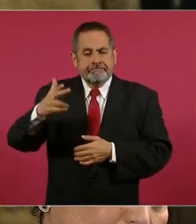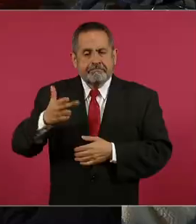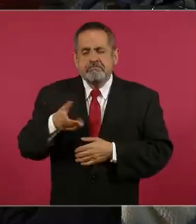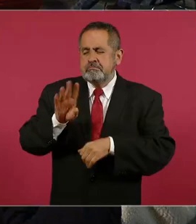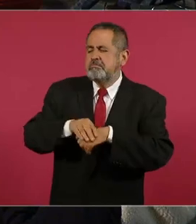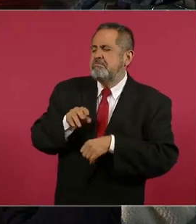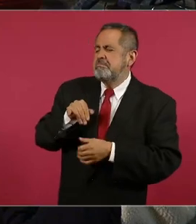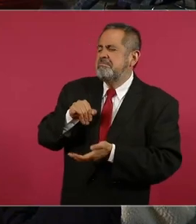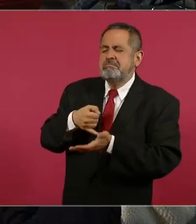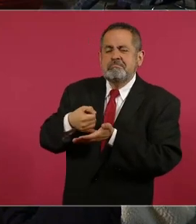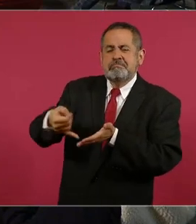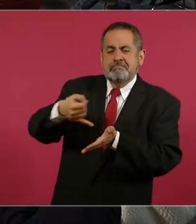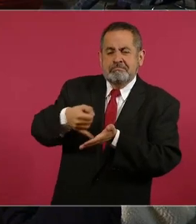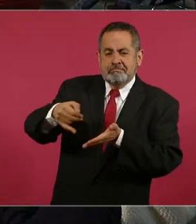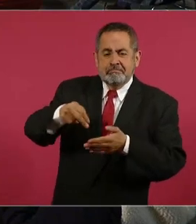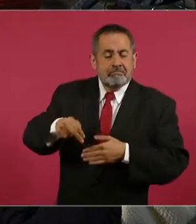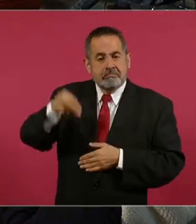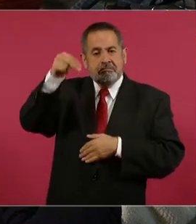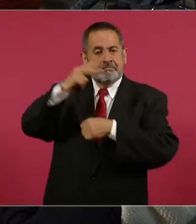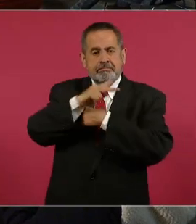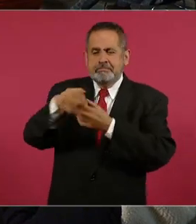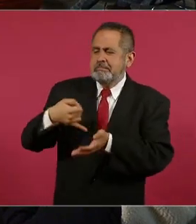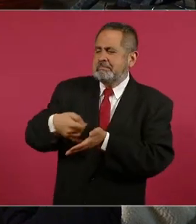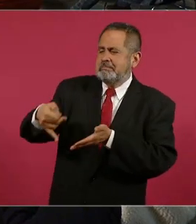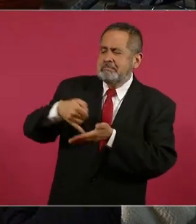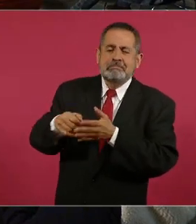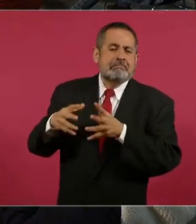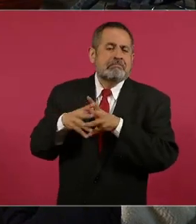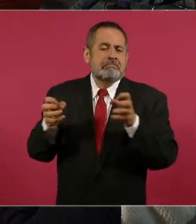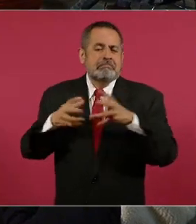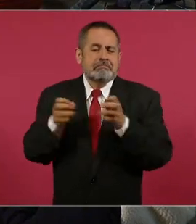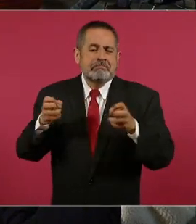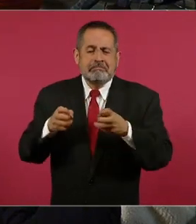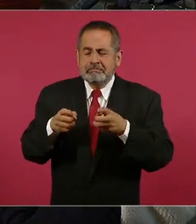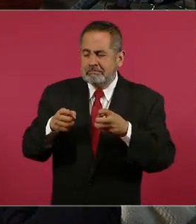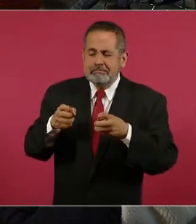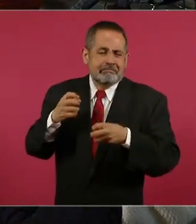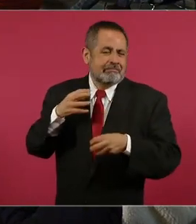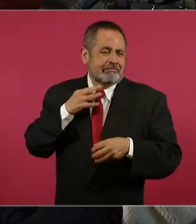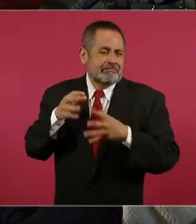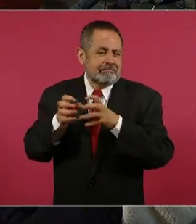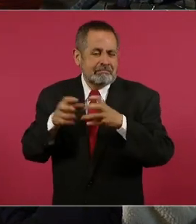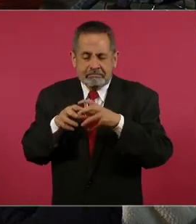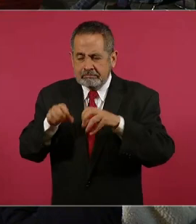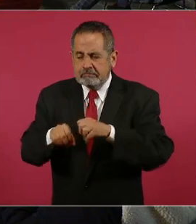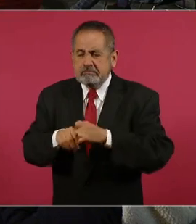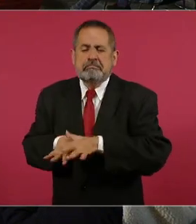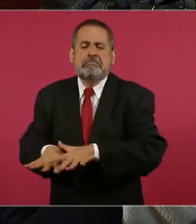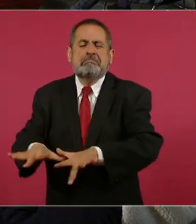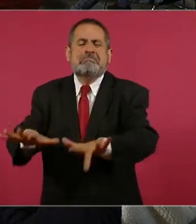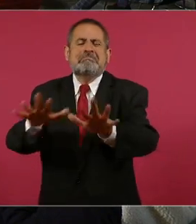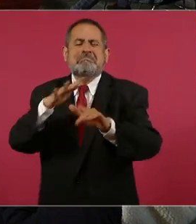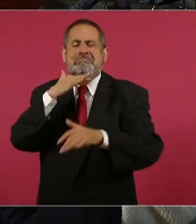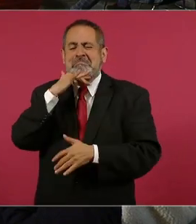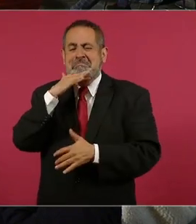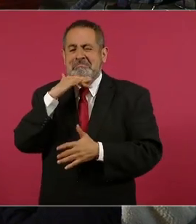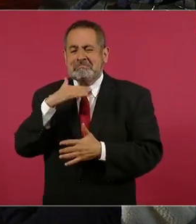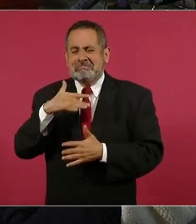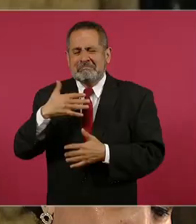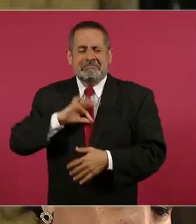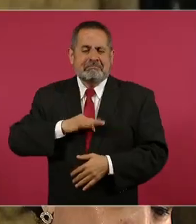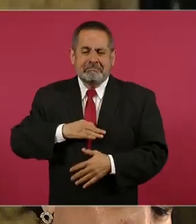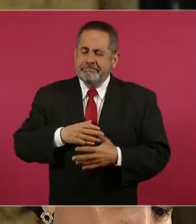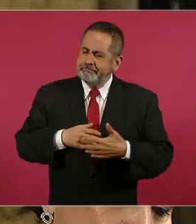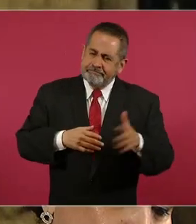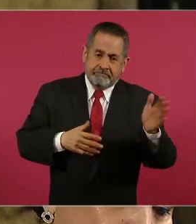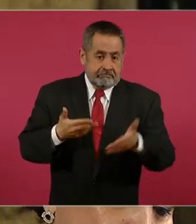se sembrara en el norte del país, sin embargo, la contaminación llegó hasta el sur, y actualmente todas las plantas